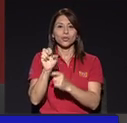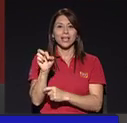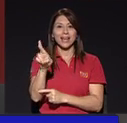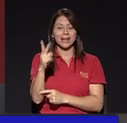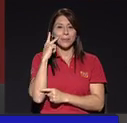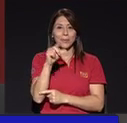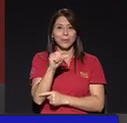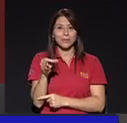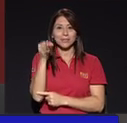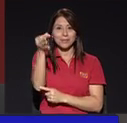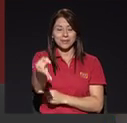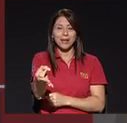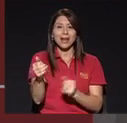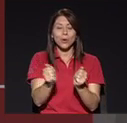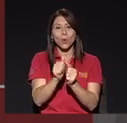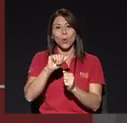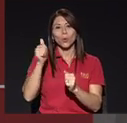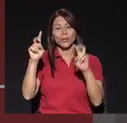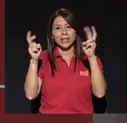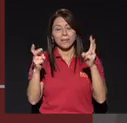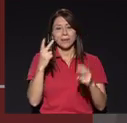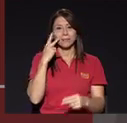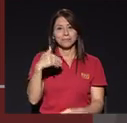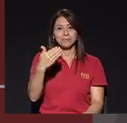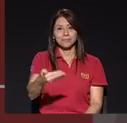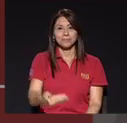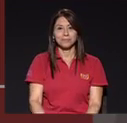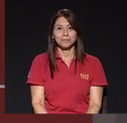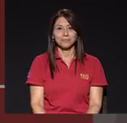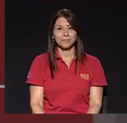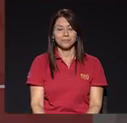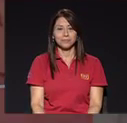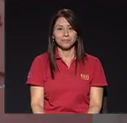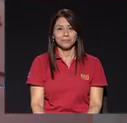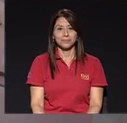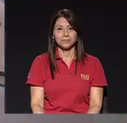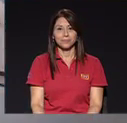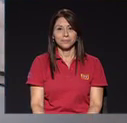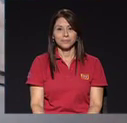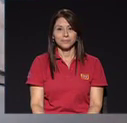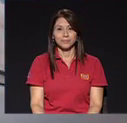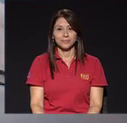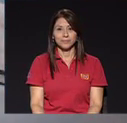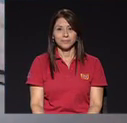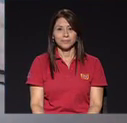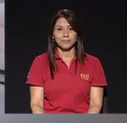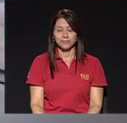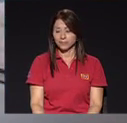www.una.ac.cr. Nos vemos la próxima semana con otro tema. Hasta pronto.